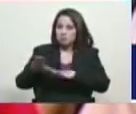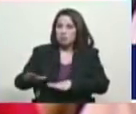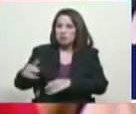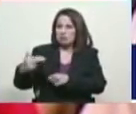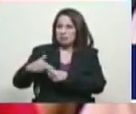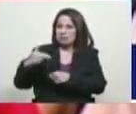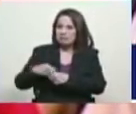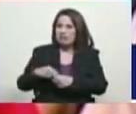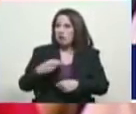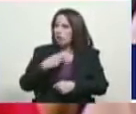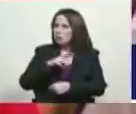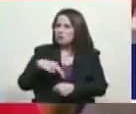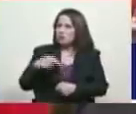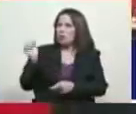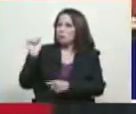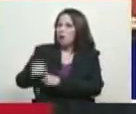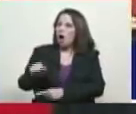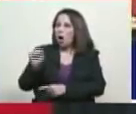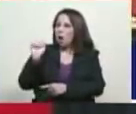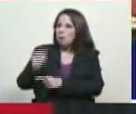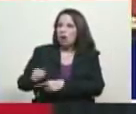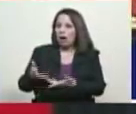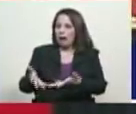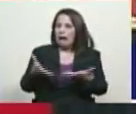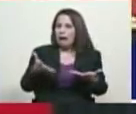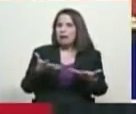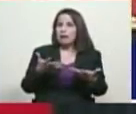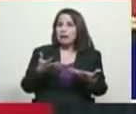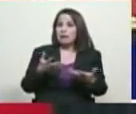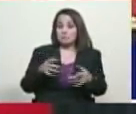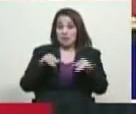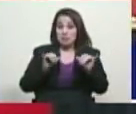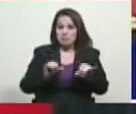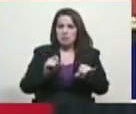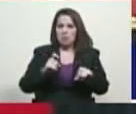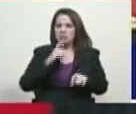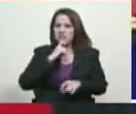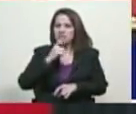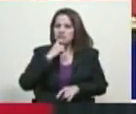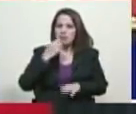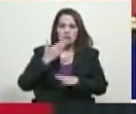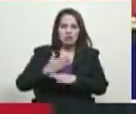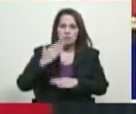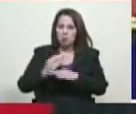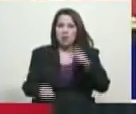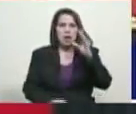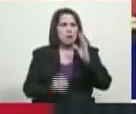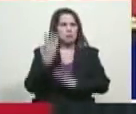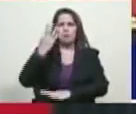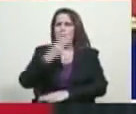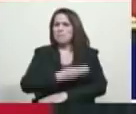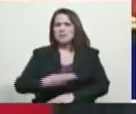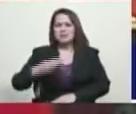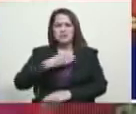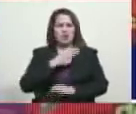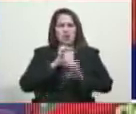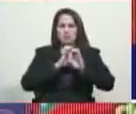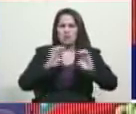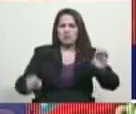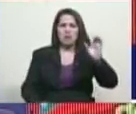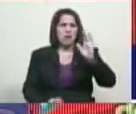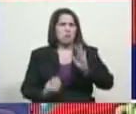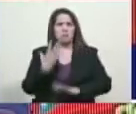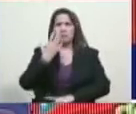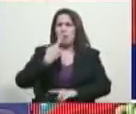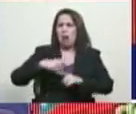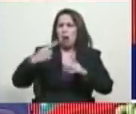época. Y en medio de las dificultades de la época, el comandante Chávez creó las misiones educativas y luego